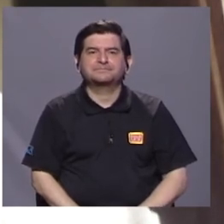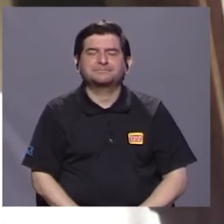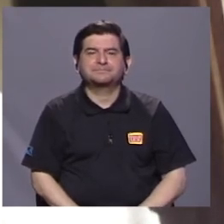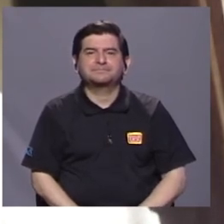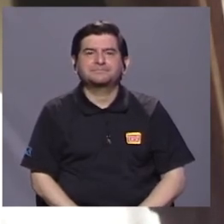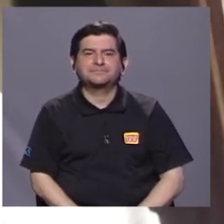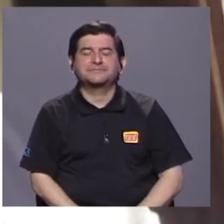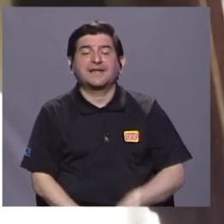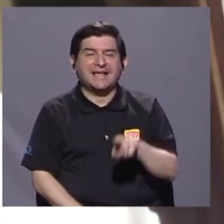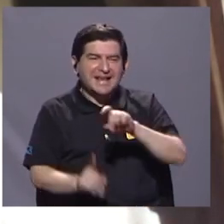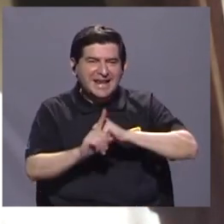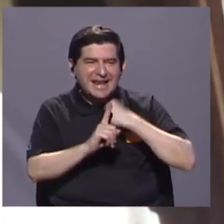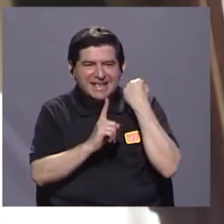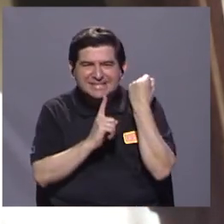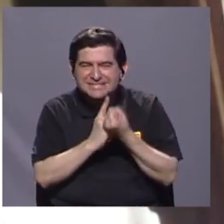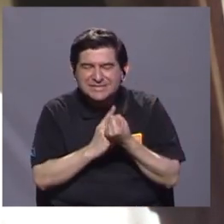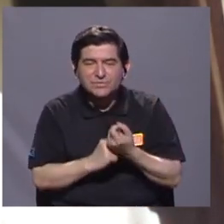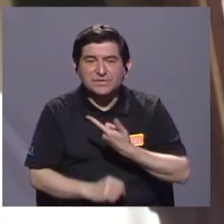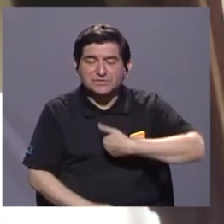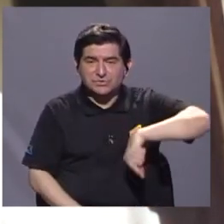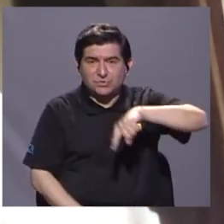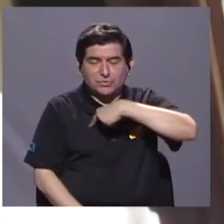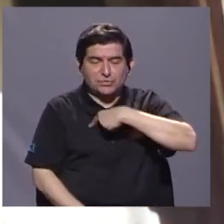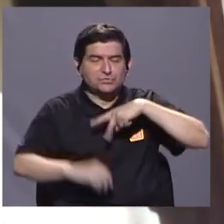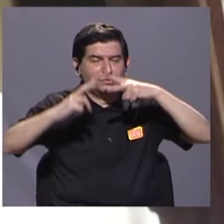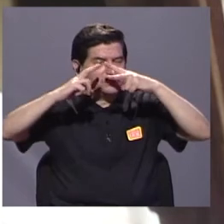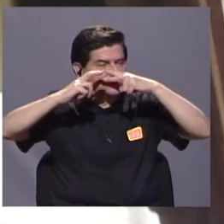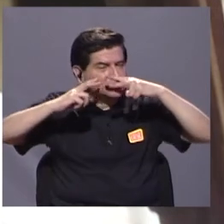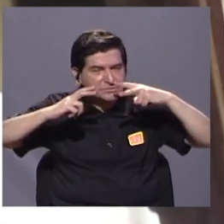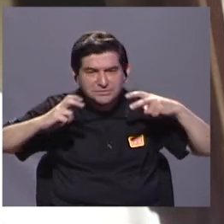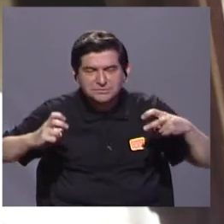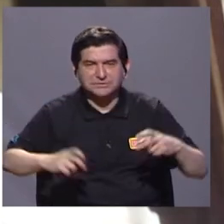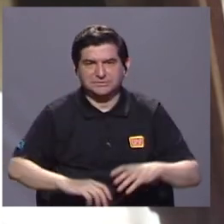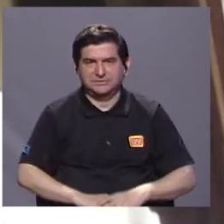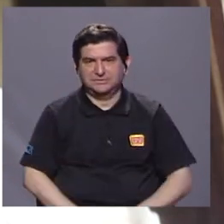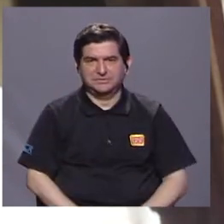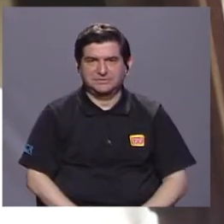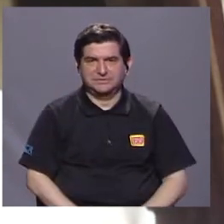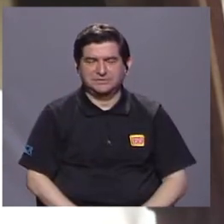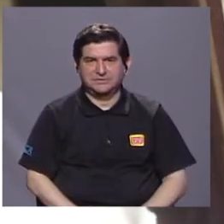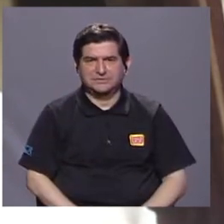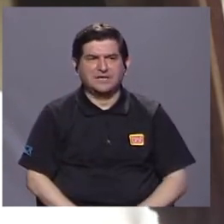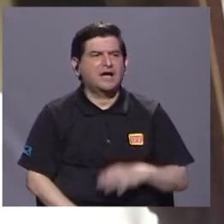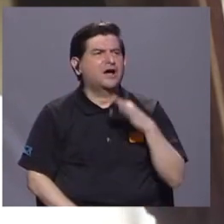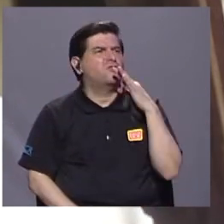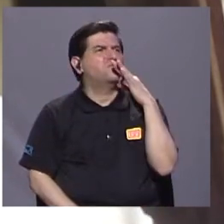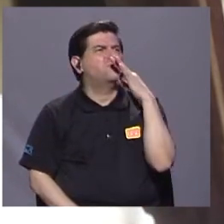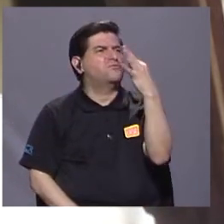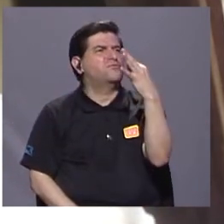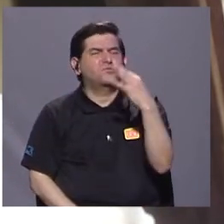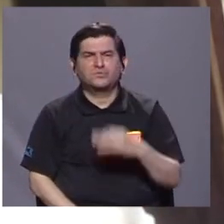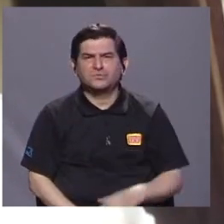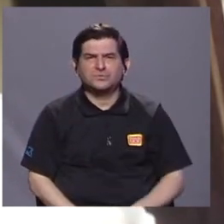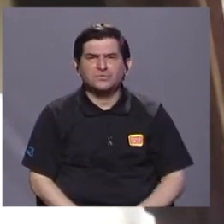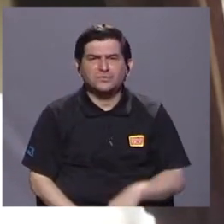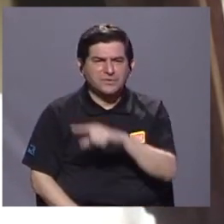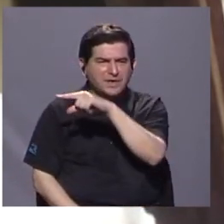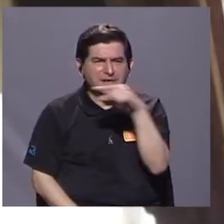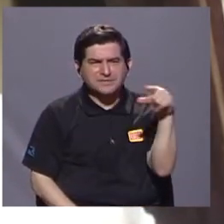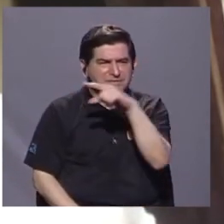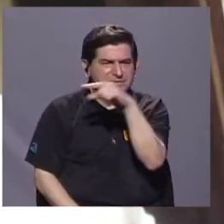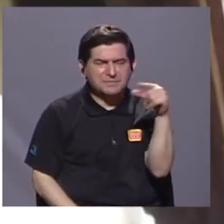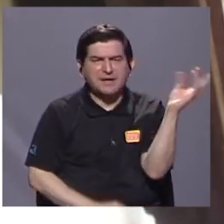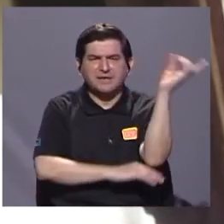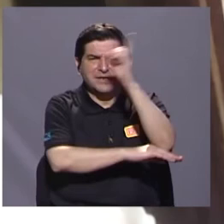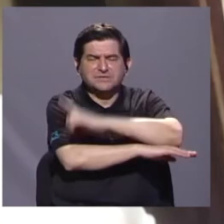El punto con esto es que tendríamos que analizar qué va a pasar en las próximas semanas y en los